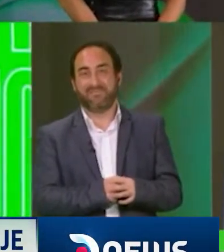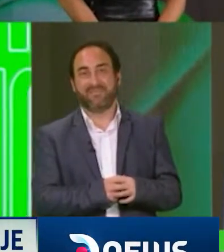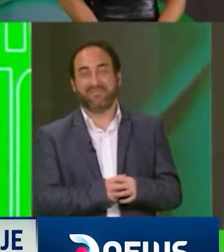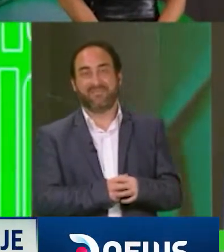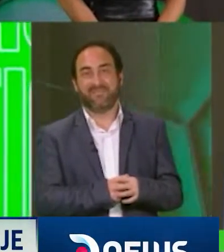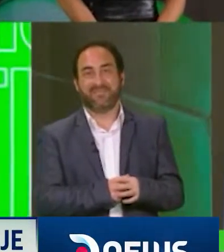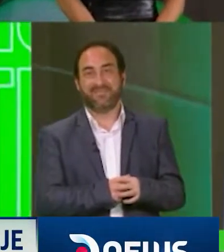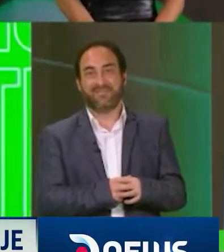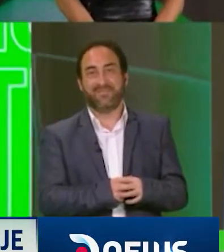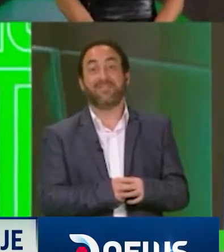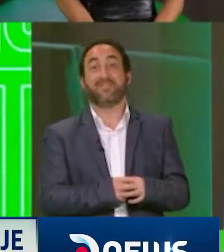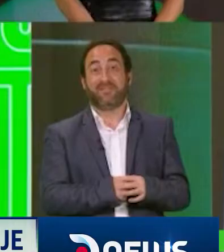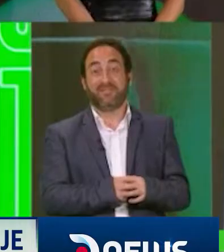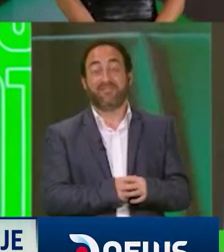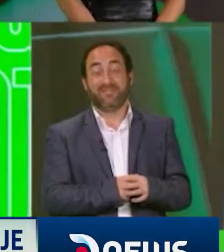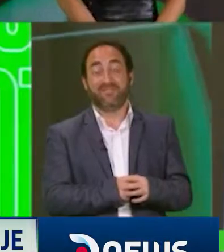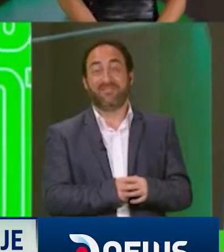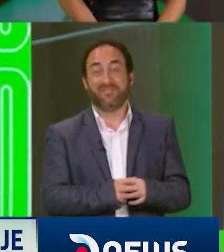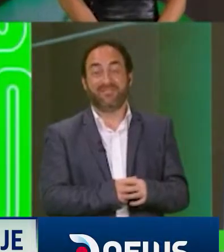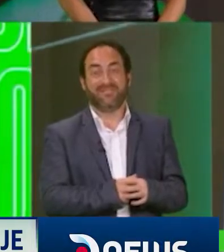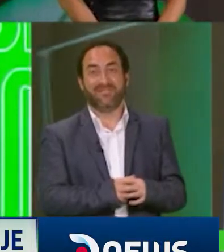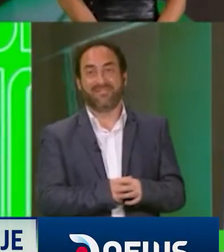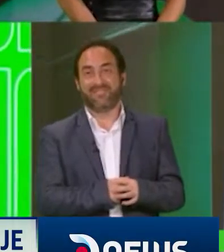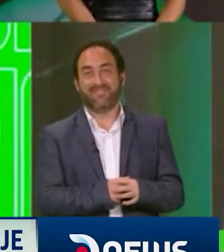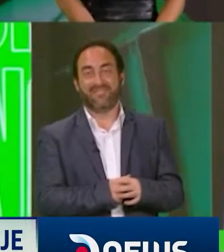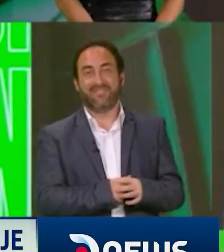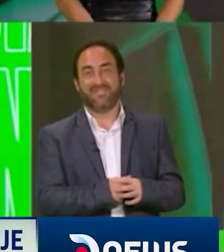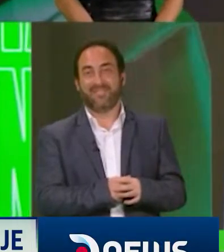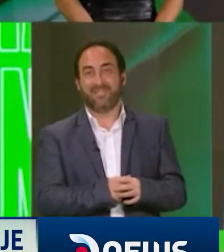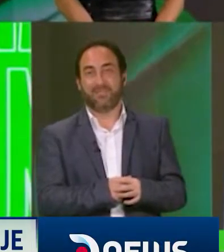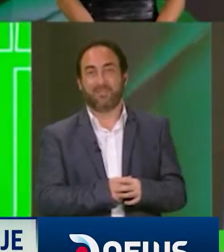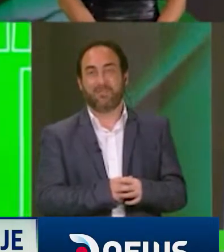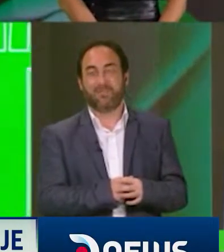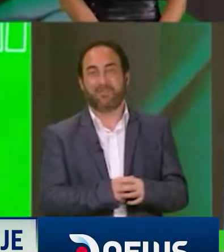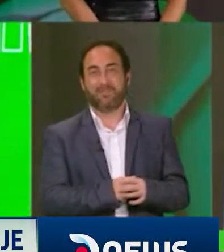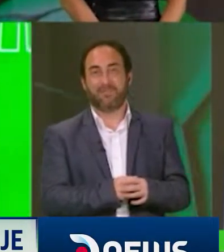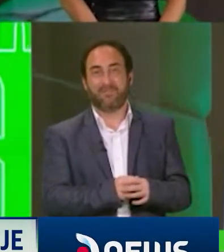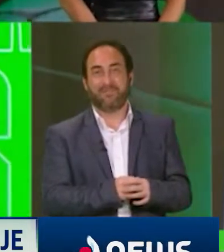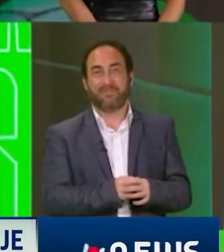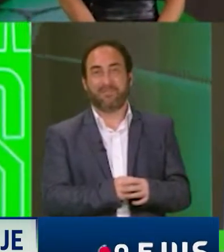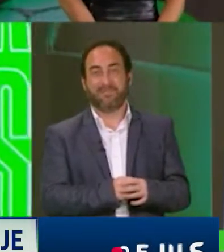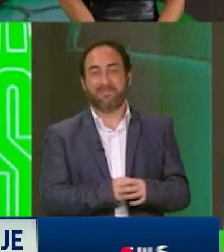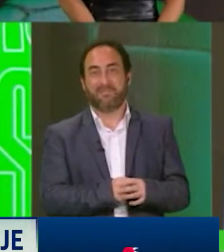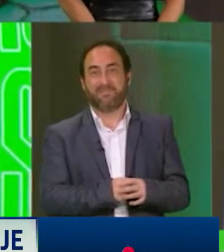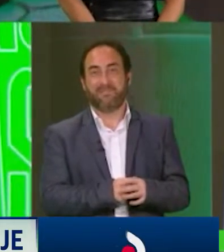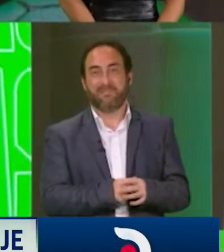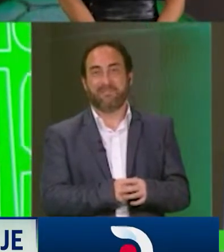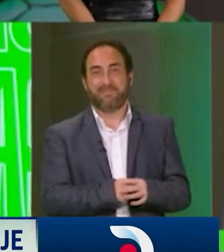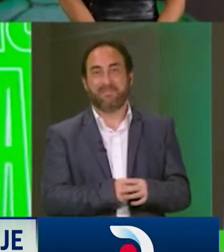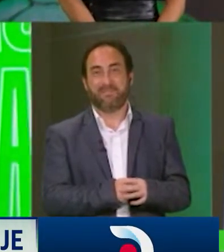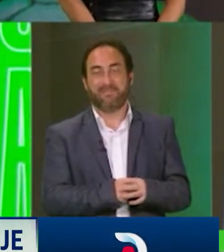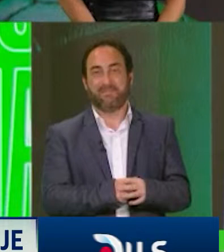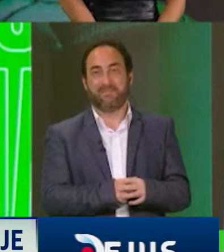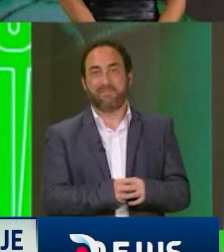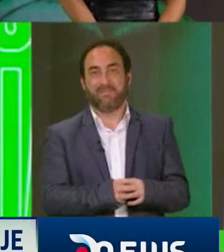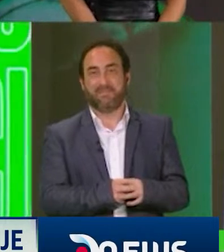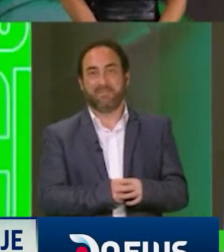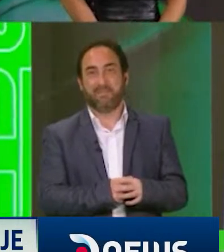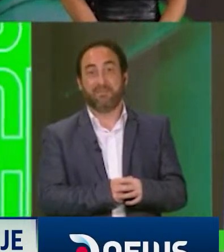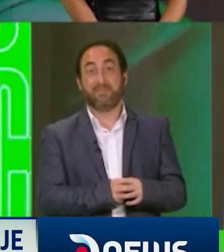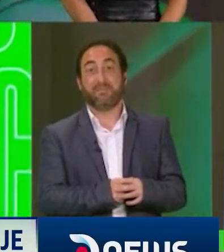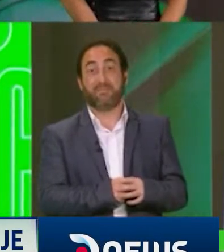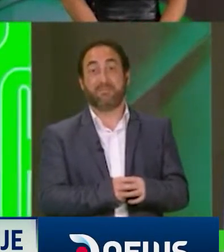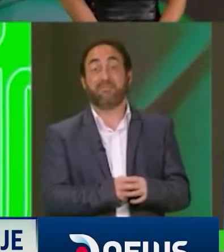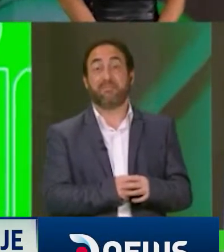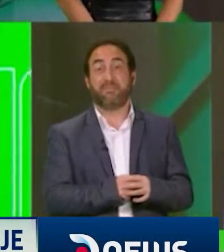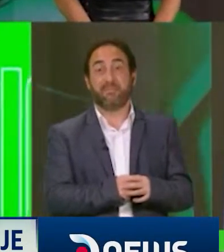En noviembre tiene que ser tres de tres. Cuando nos dimos un abrazo y hace poco intercambiamos también un audio, un